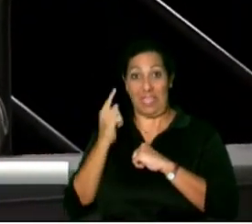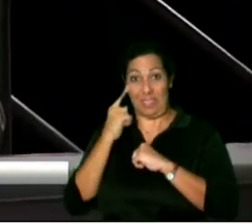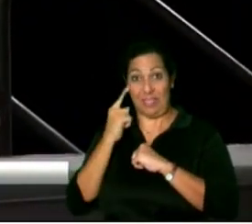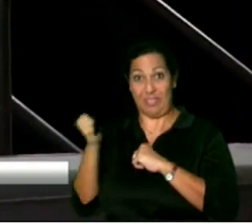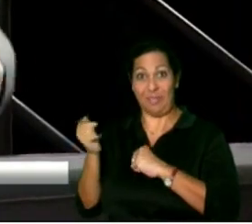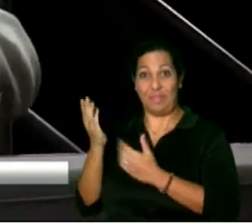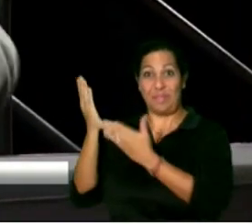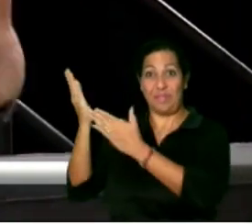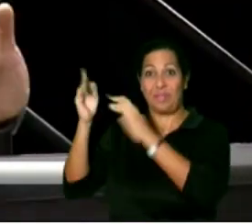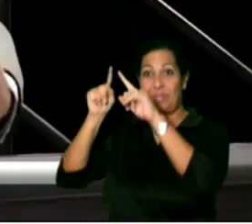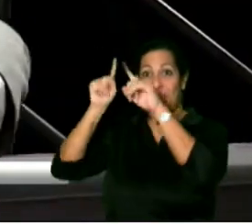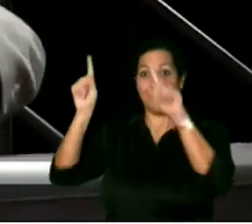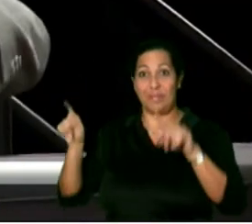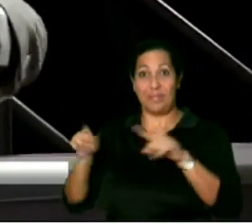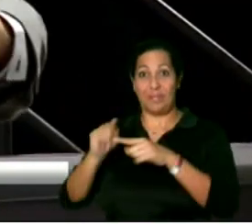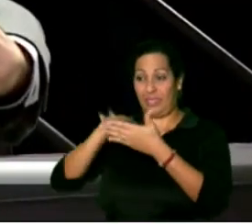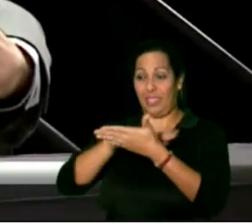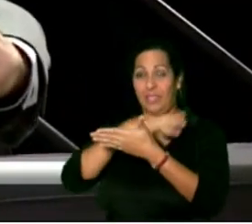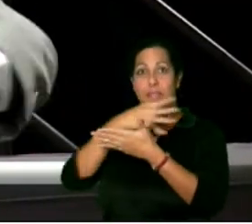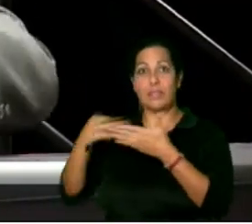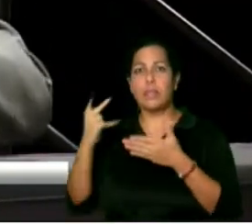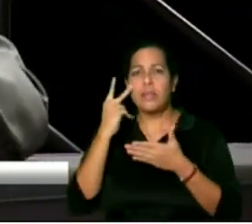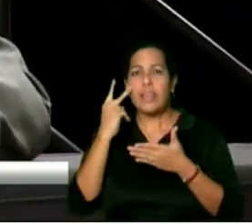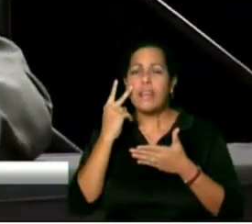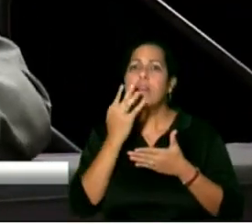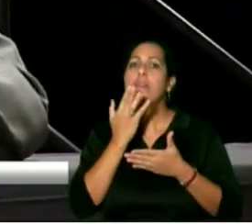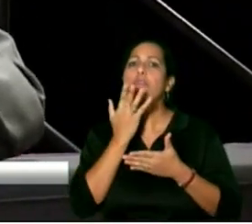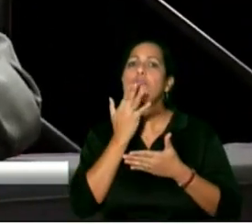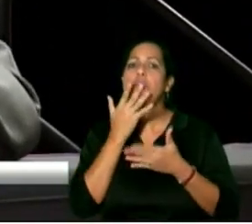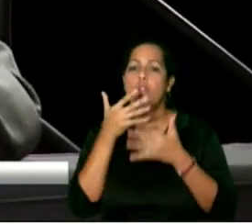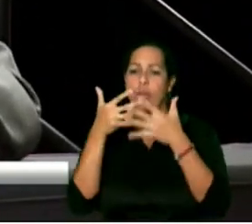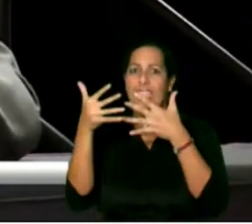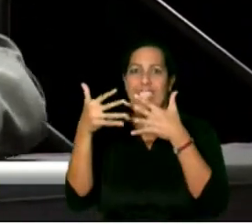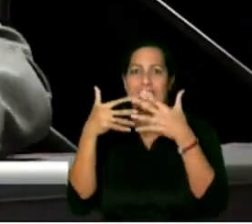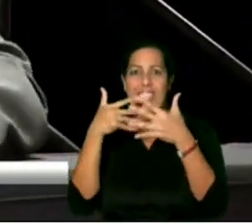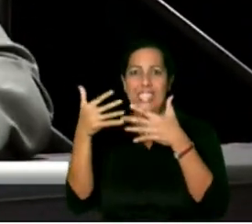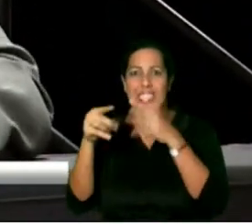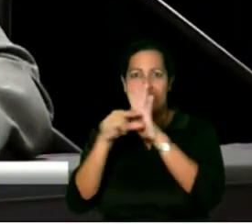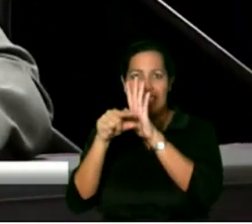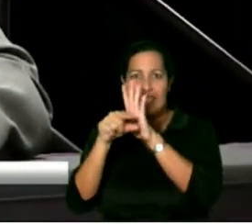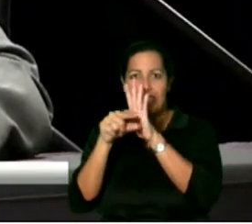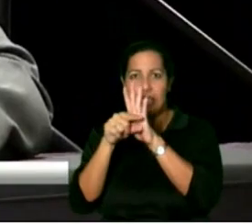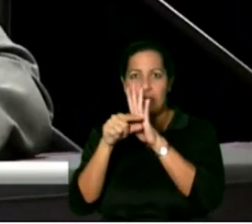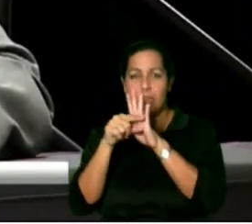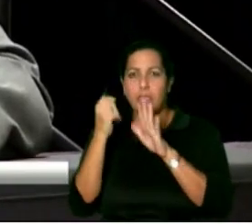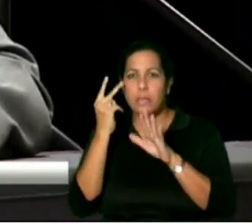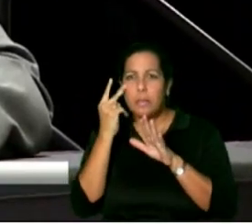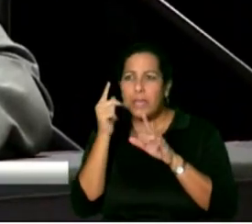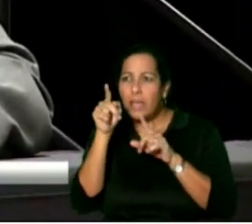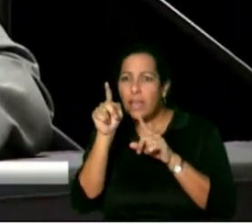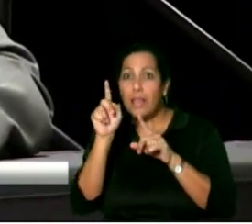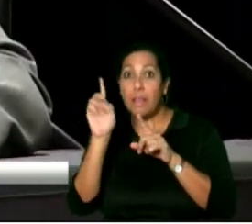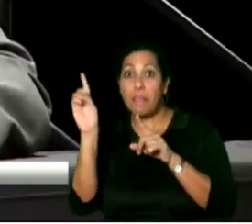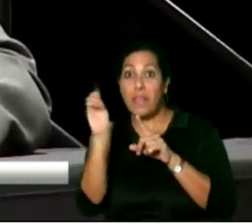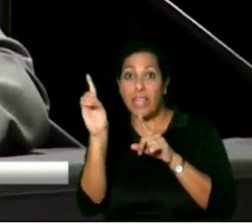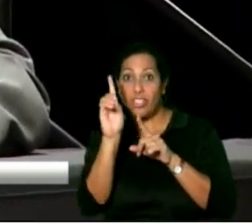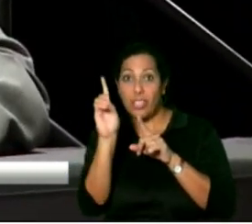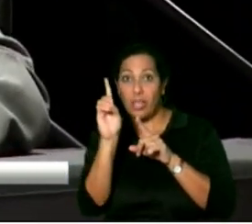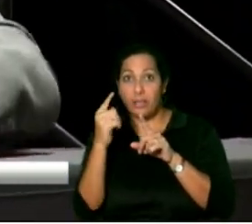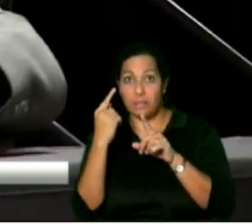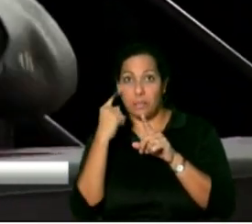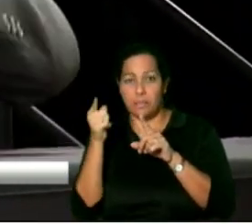ahora, pueden ver en el fondo las barras grises y lo que quiero que presten atención es a la extrema derecha de esa gráfica.